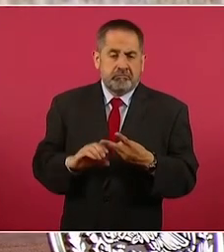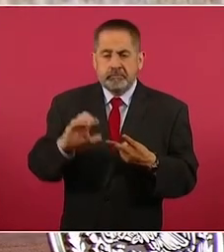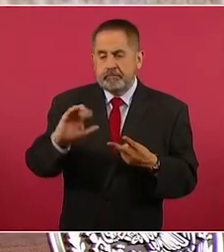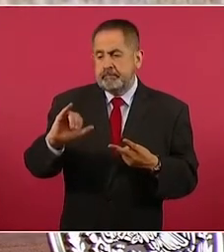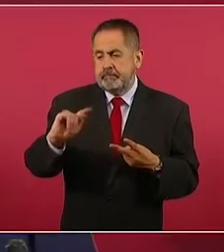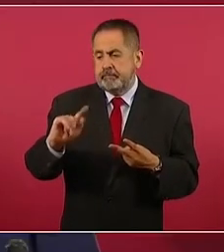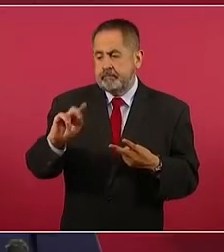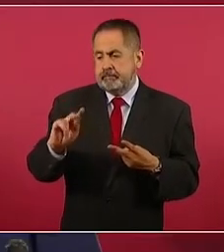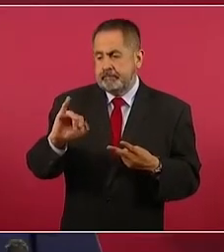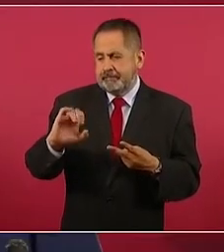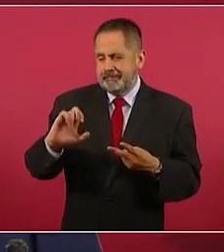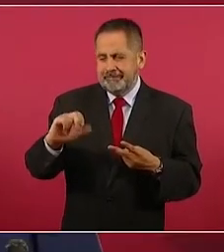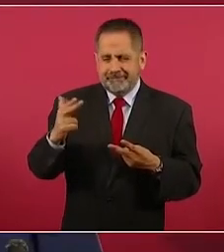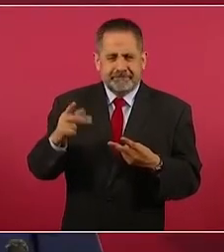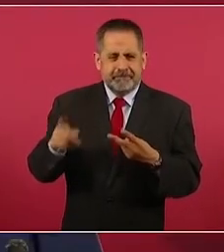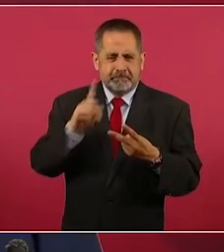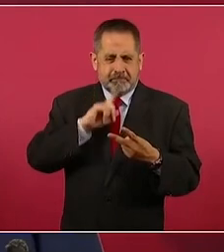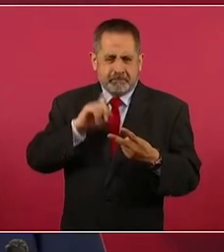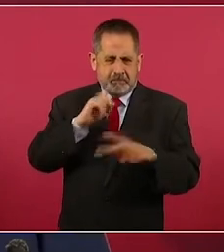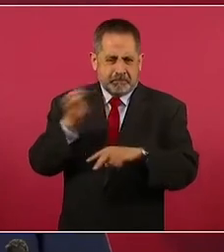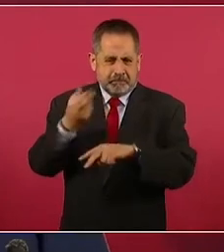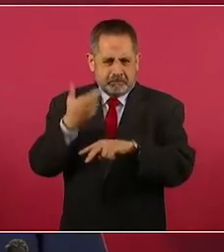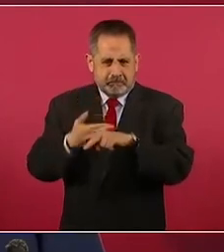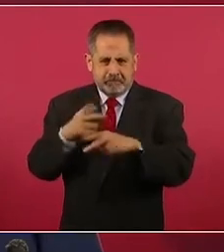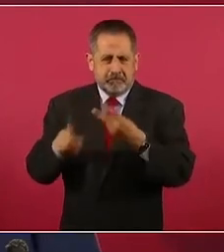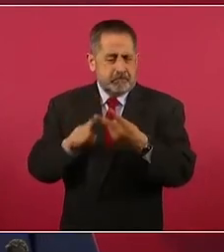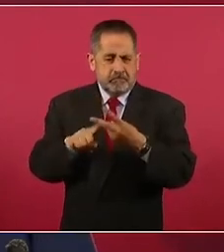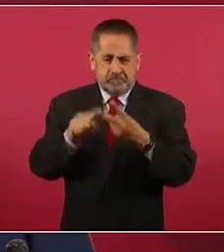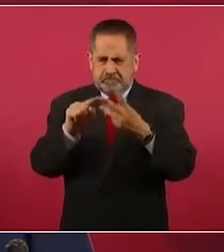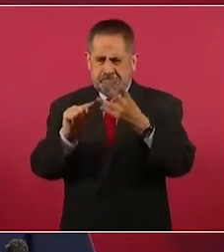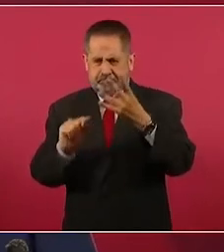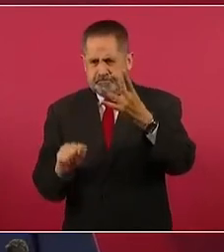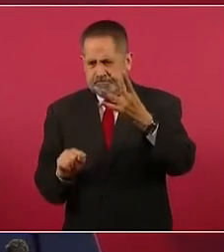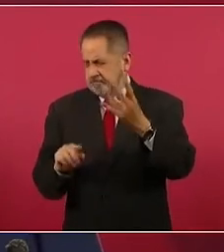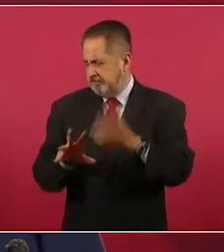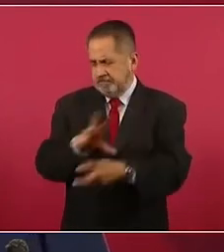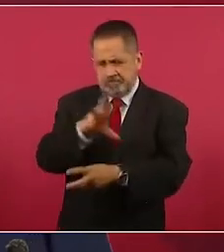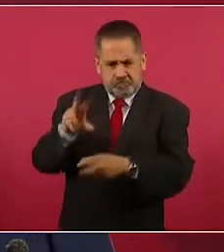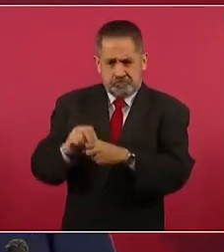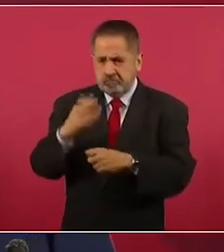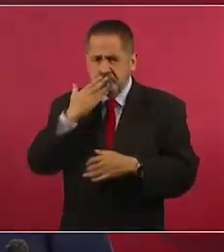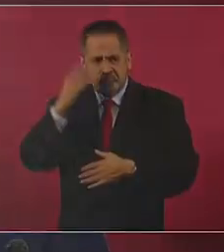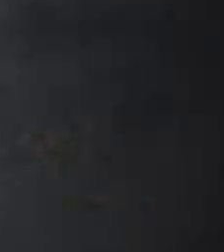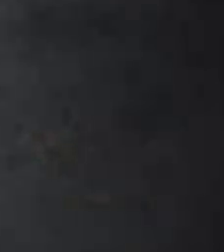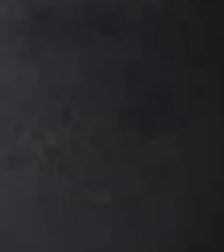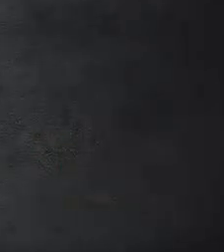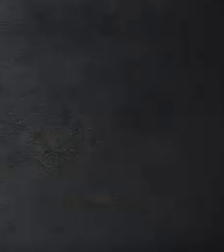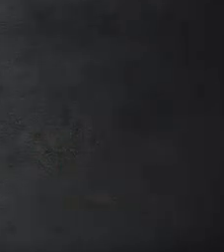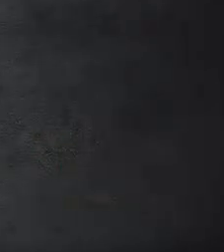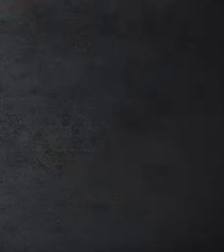Citlali, la secretaria, y todos, muchos dirigentes